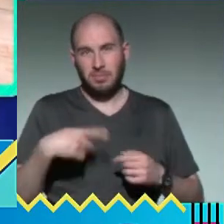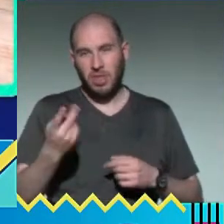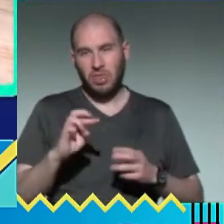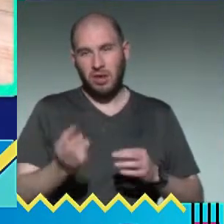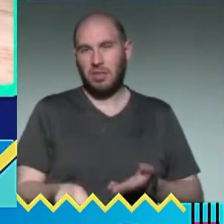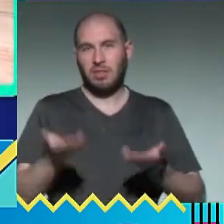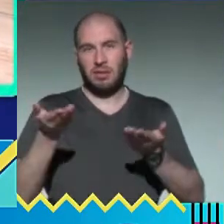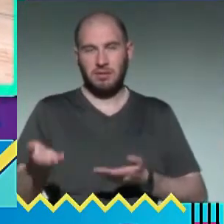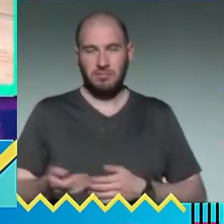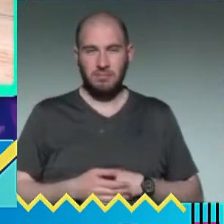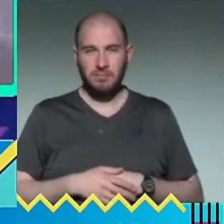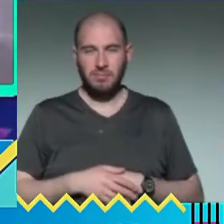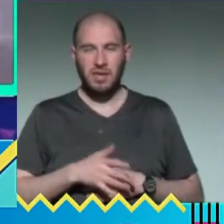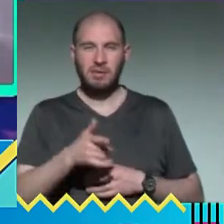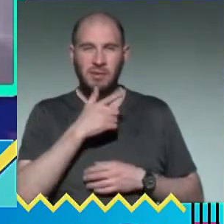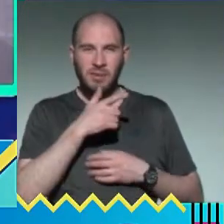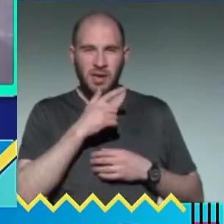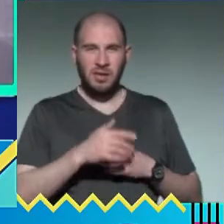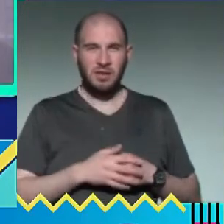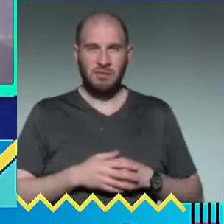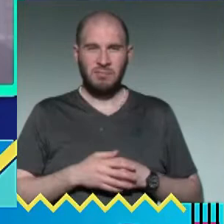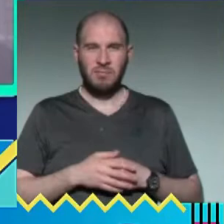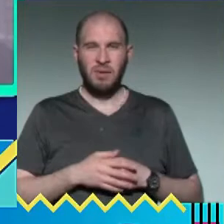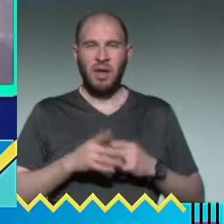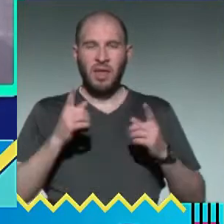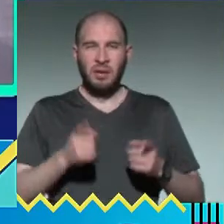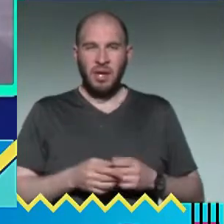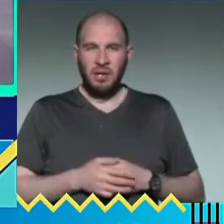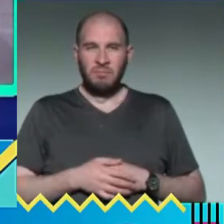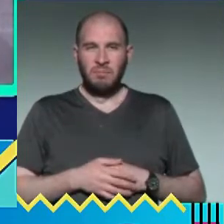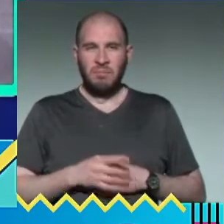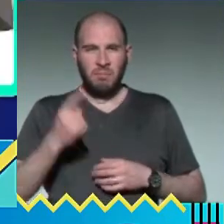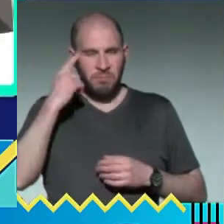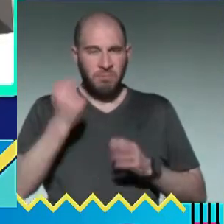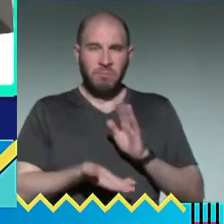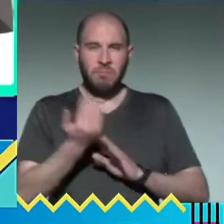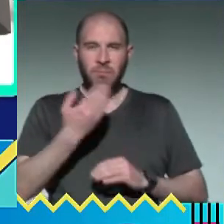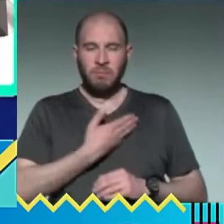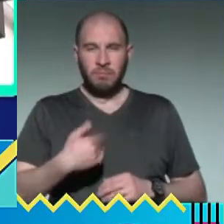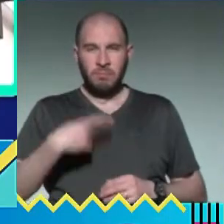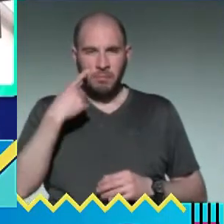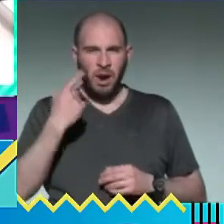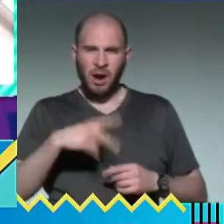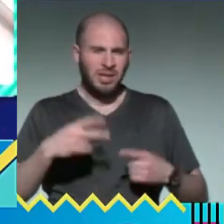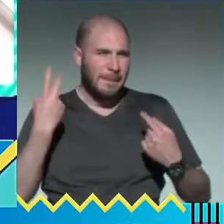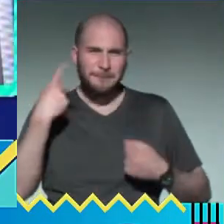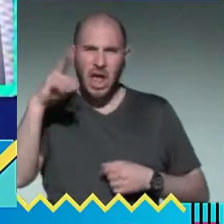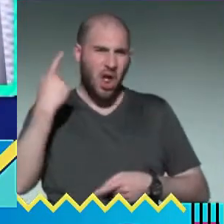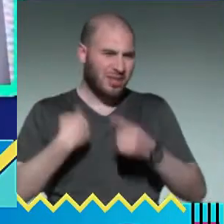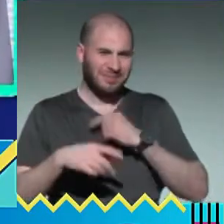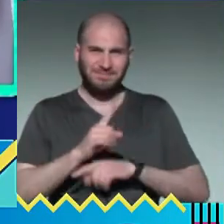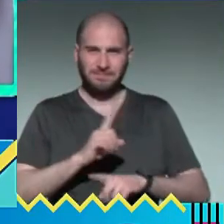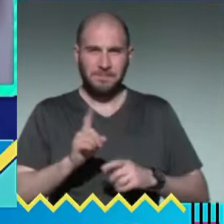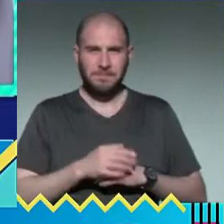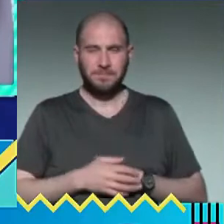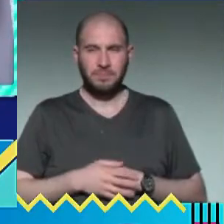sube. Entonces, me parece que un poco por eso viene. Y lo otro es sacar este mito de que el Fondo Monetario es lo peor de la historia